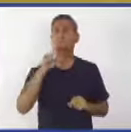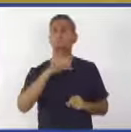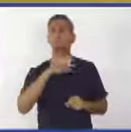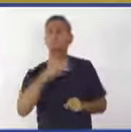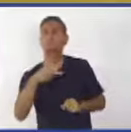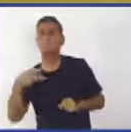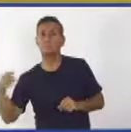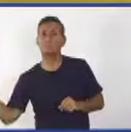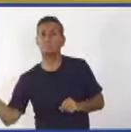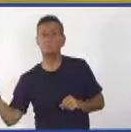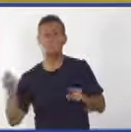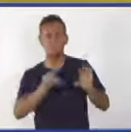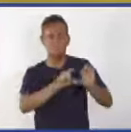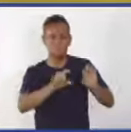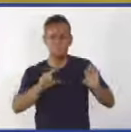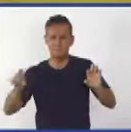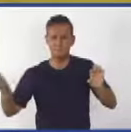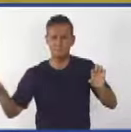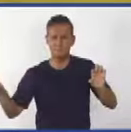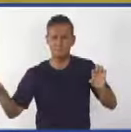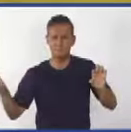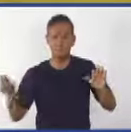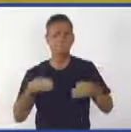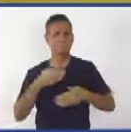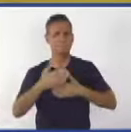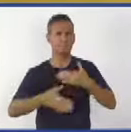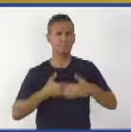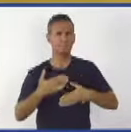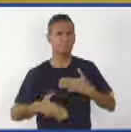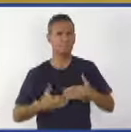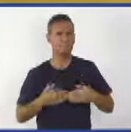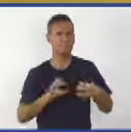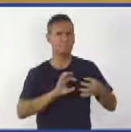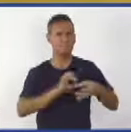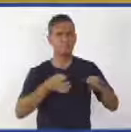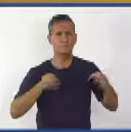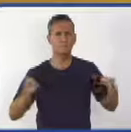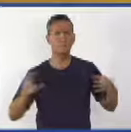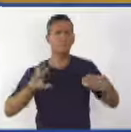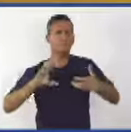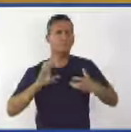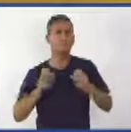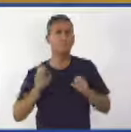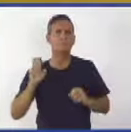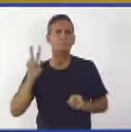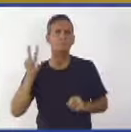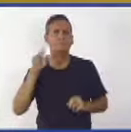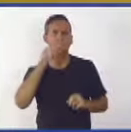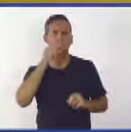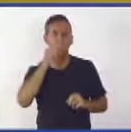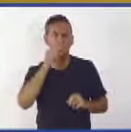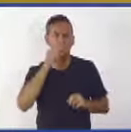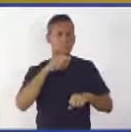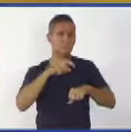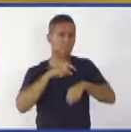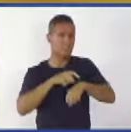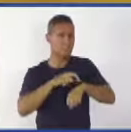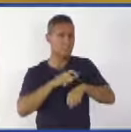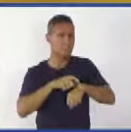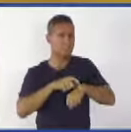reconocer los accidentes gramaticales de formas verbales es decir su tiempo su